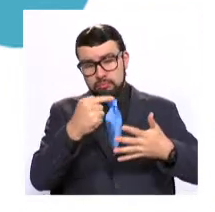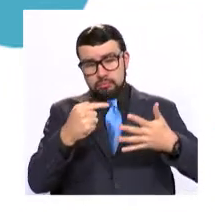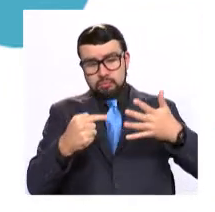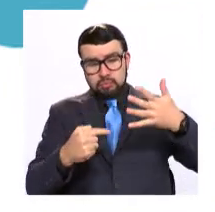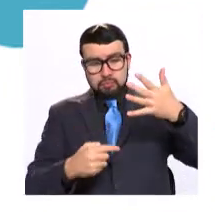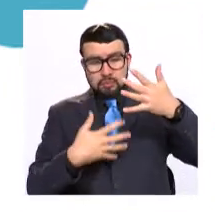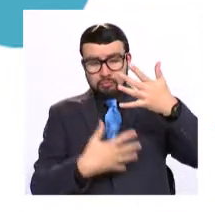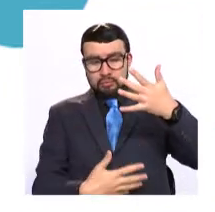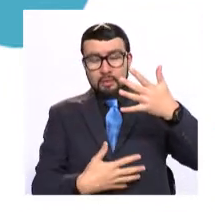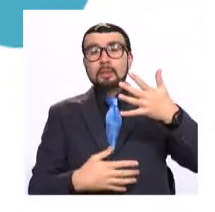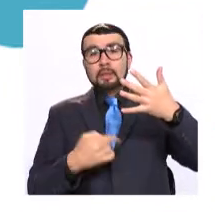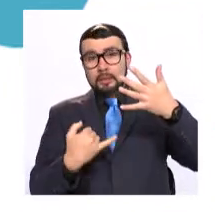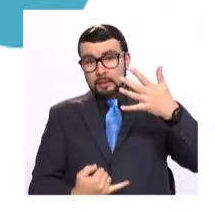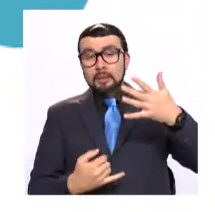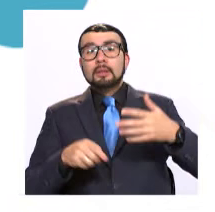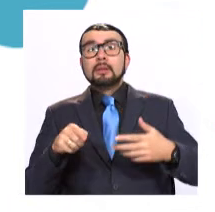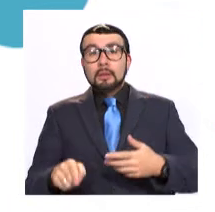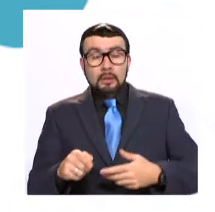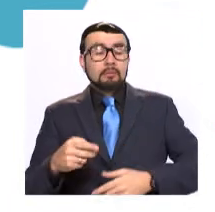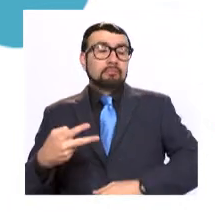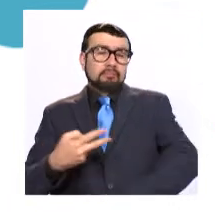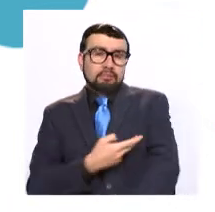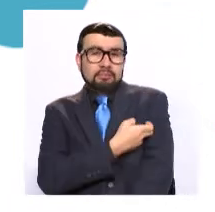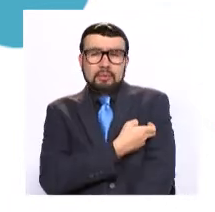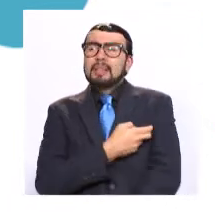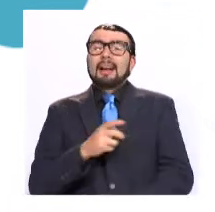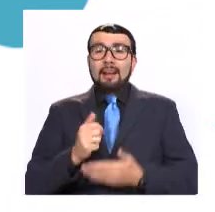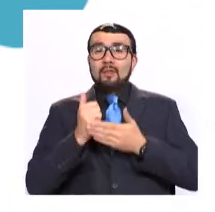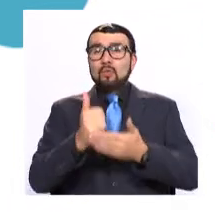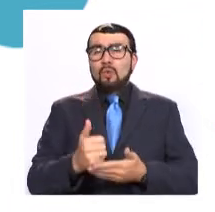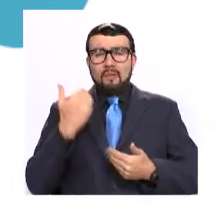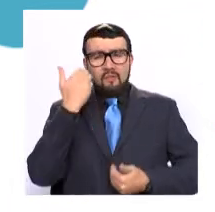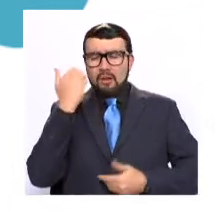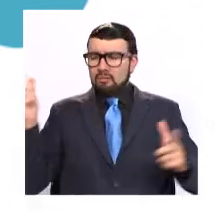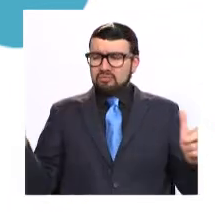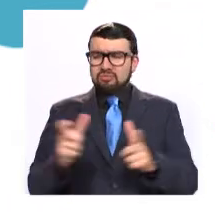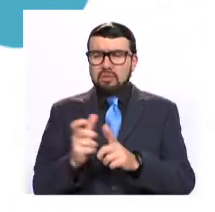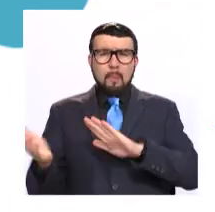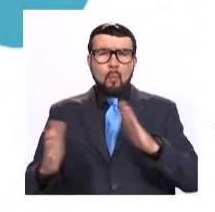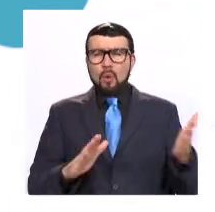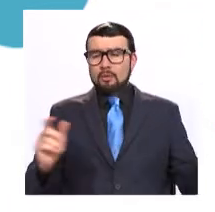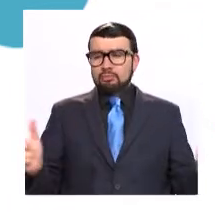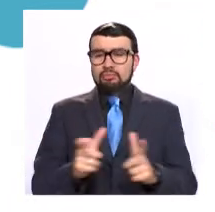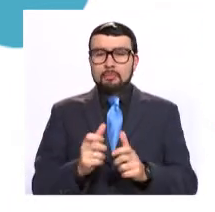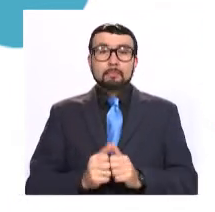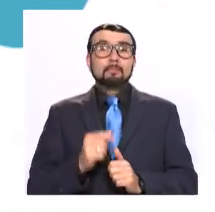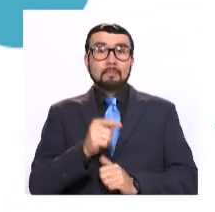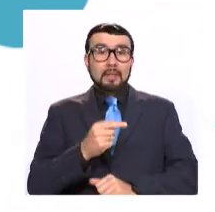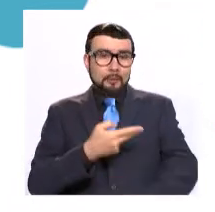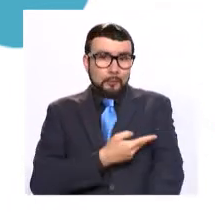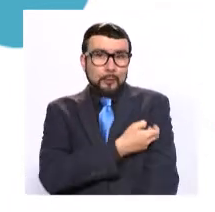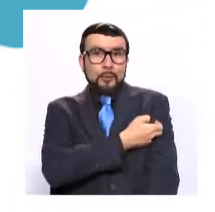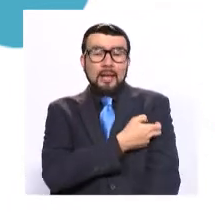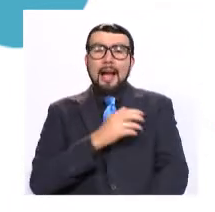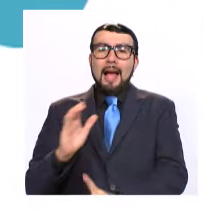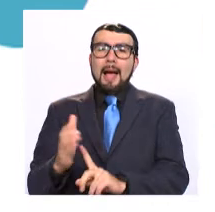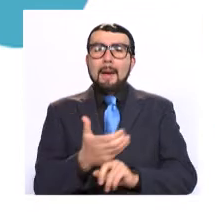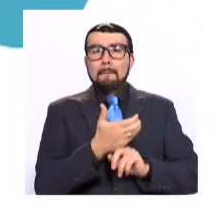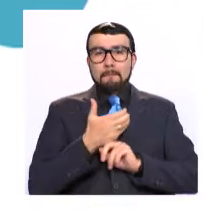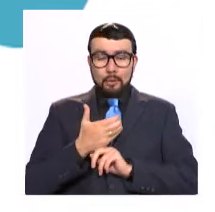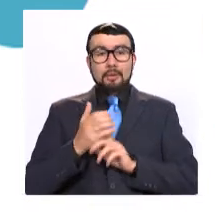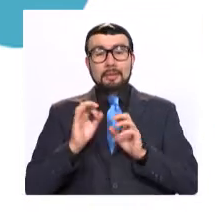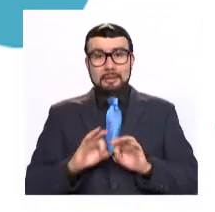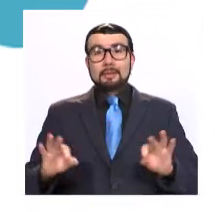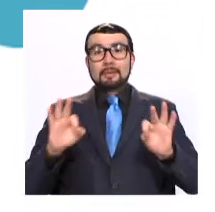son muertes y enfermedades. Entonces, mediante la vacunación vamos a tener una protección que es artificial porque